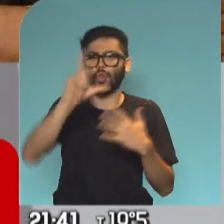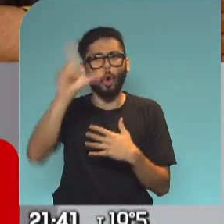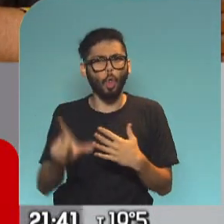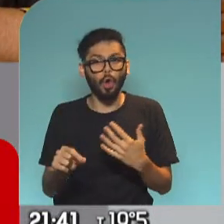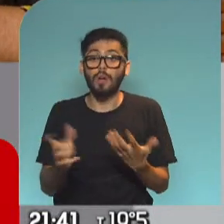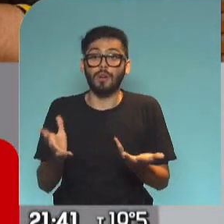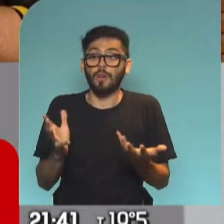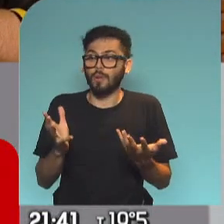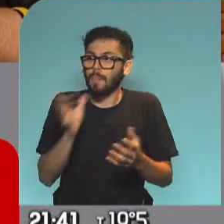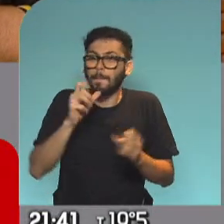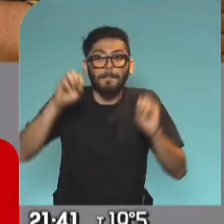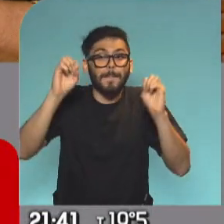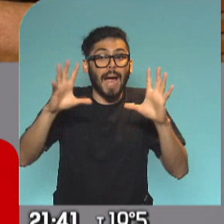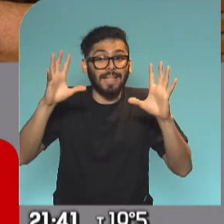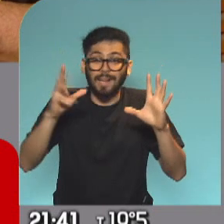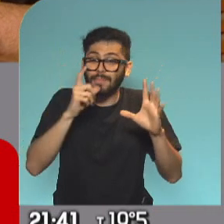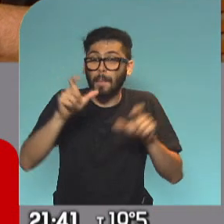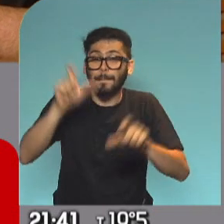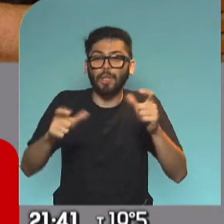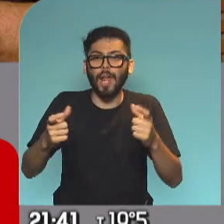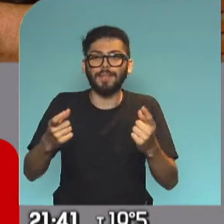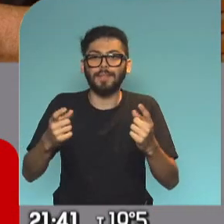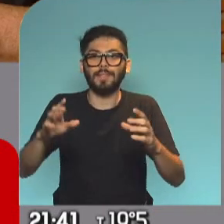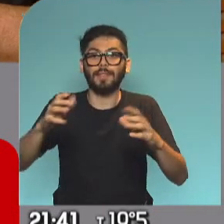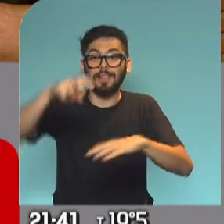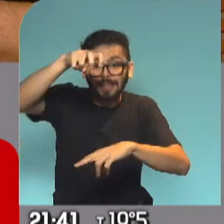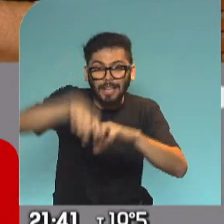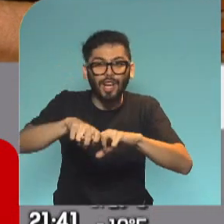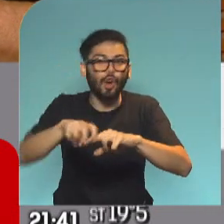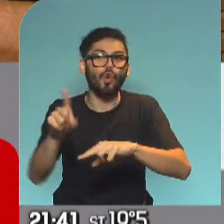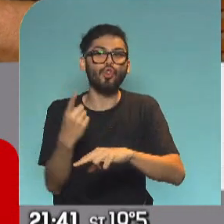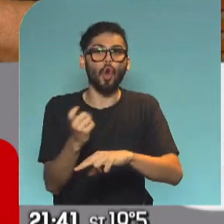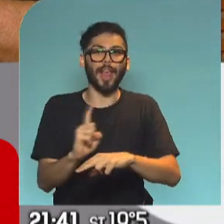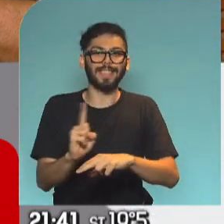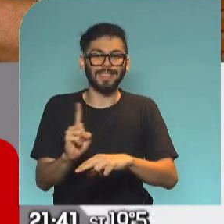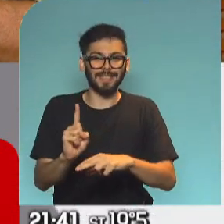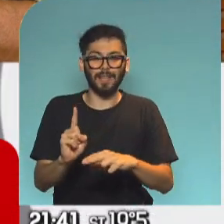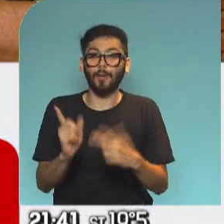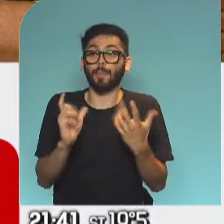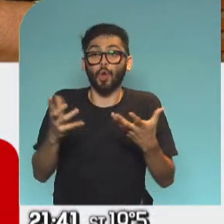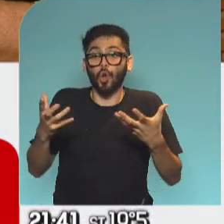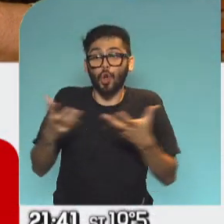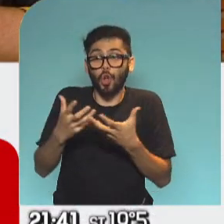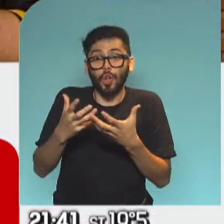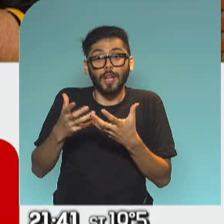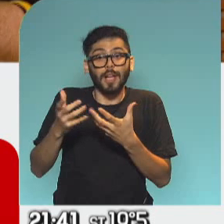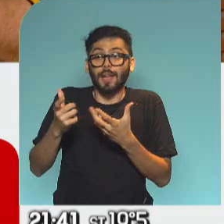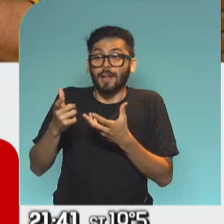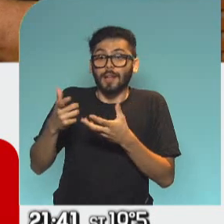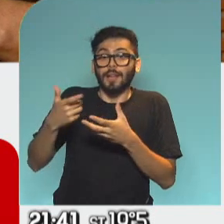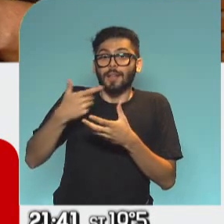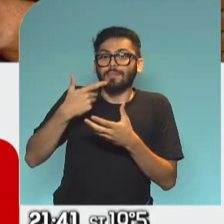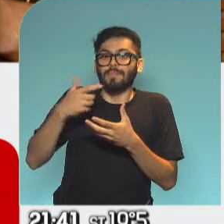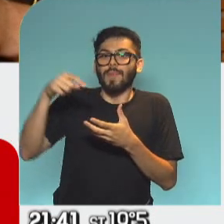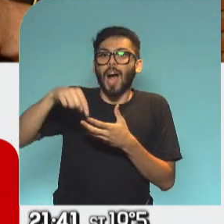de estar haciendo algo que no requiere al público presencial. Pero ese éxito que el espectáculo mantuvo a lo largo de la cuarentena no